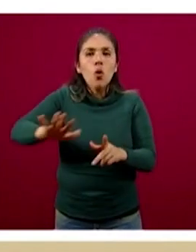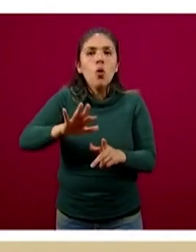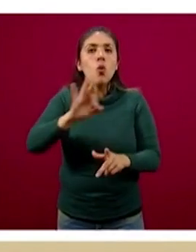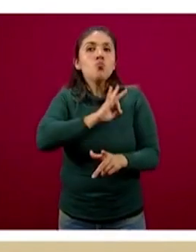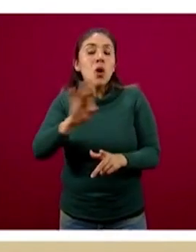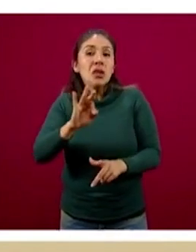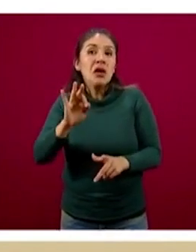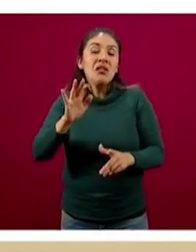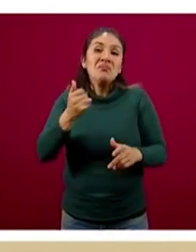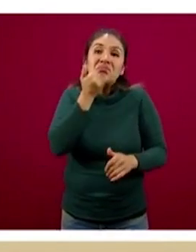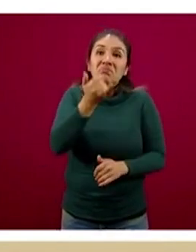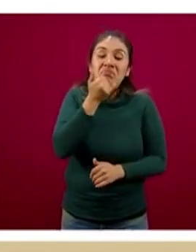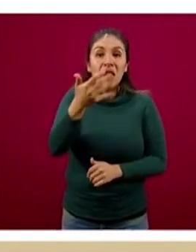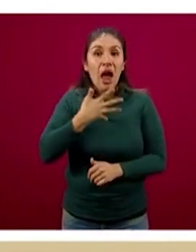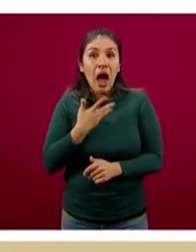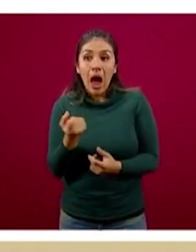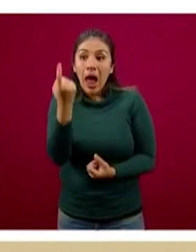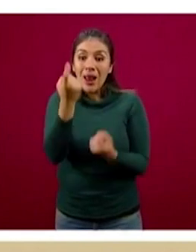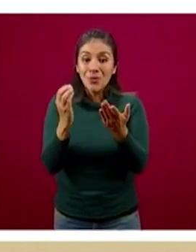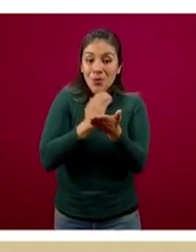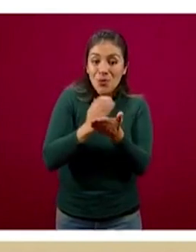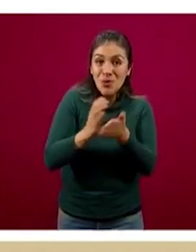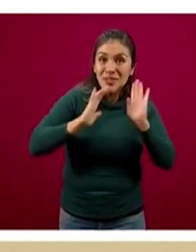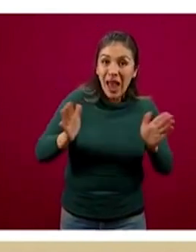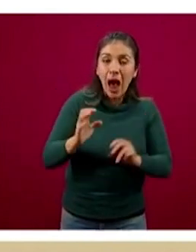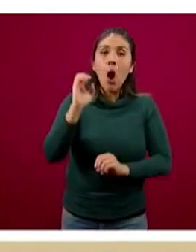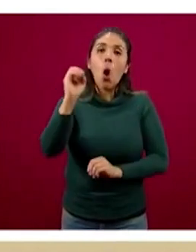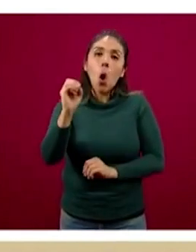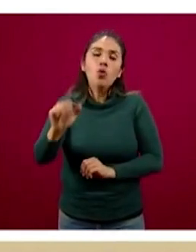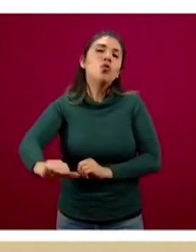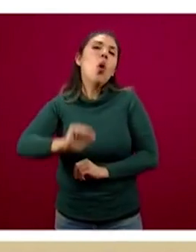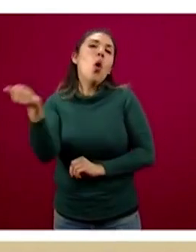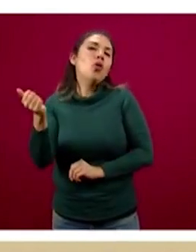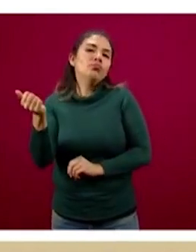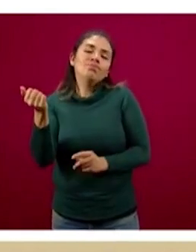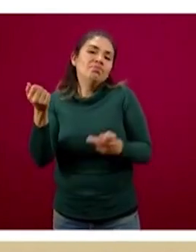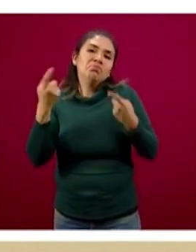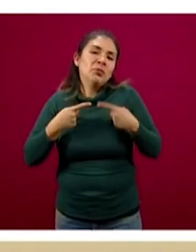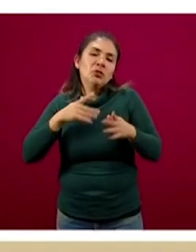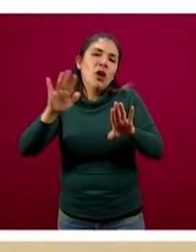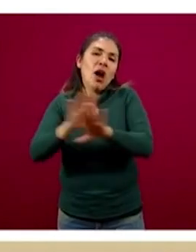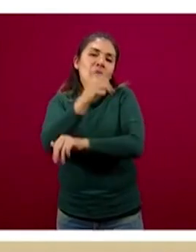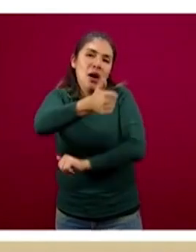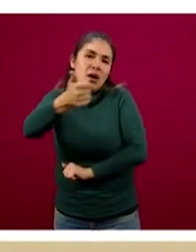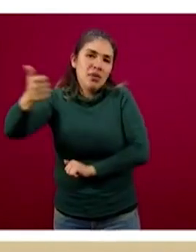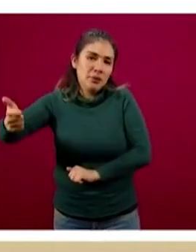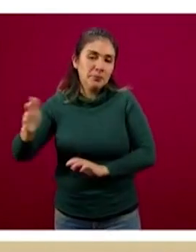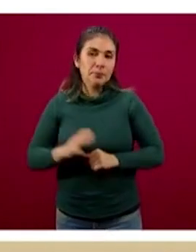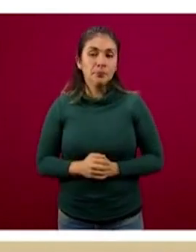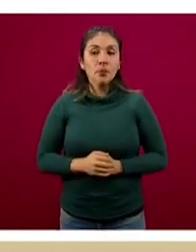momento pueden haberse recuperado o que tuvieron otro tipo de evolución diferente